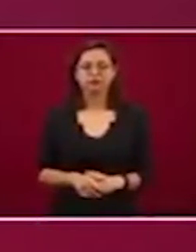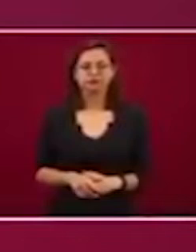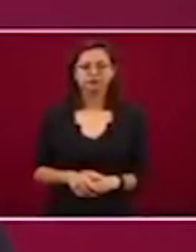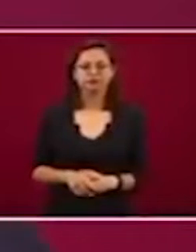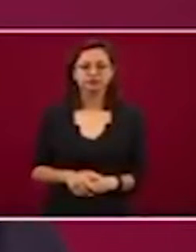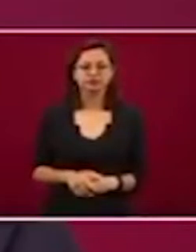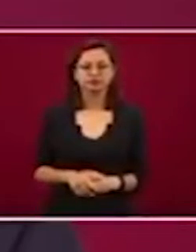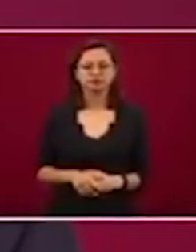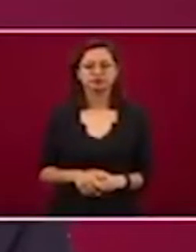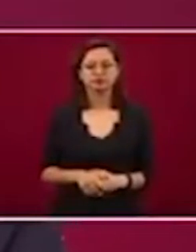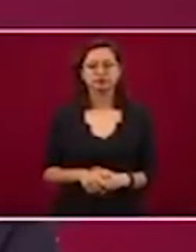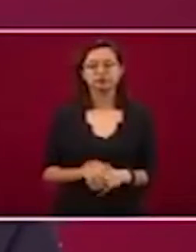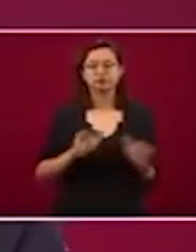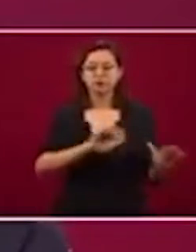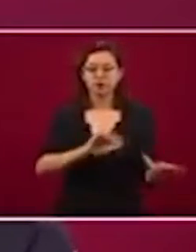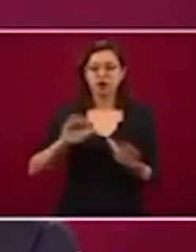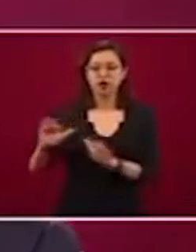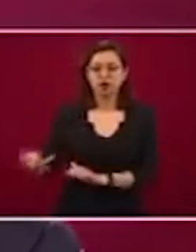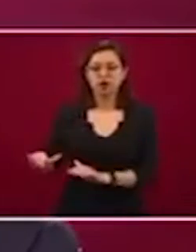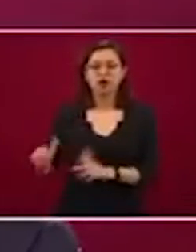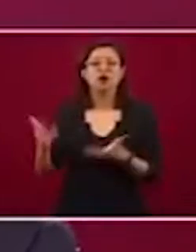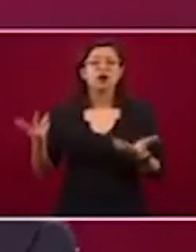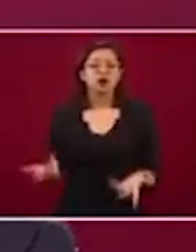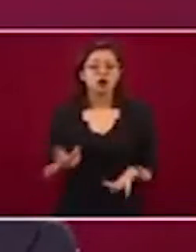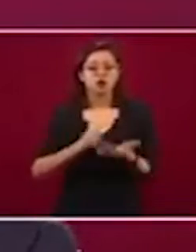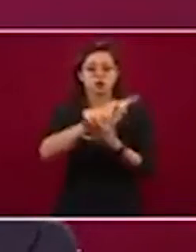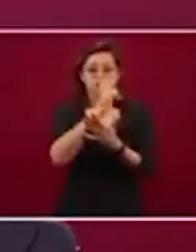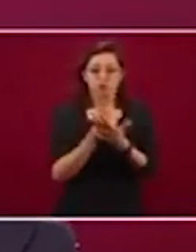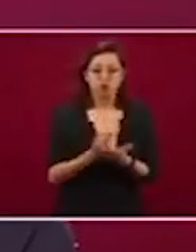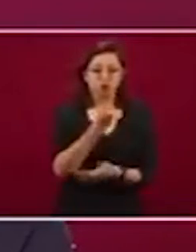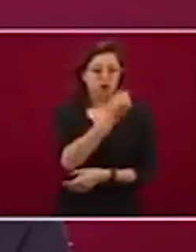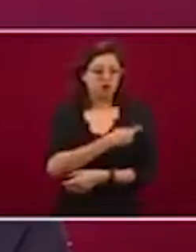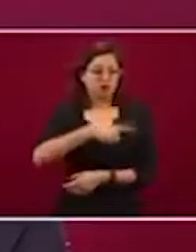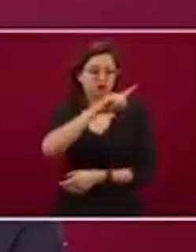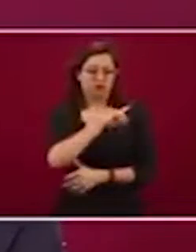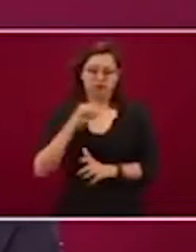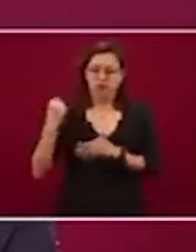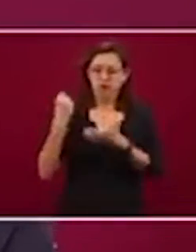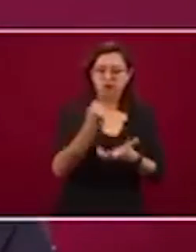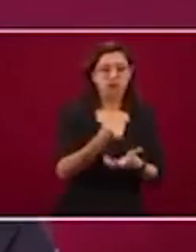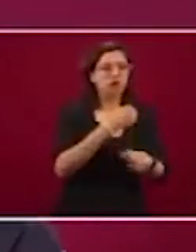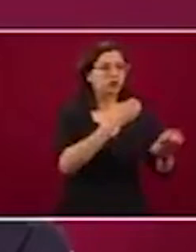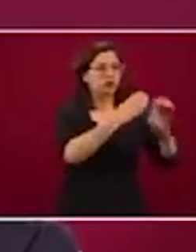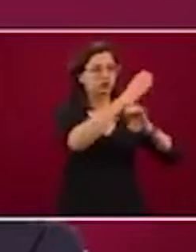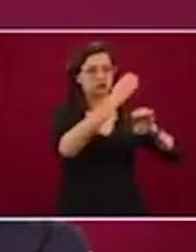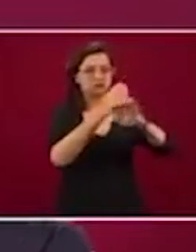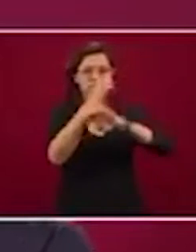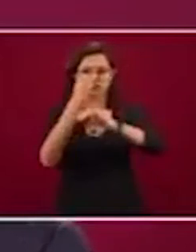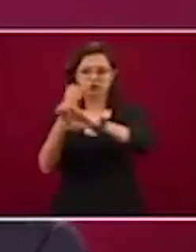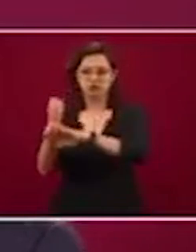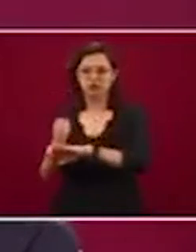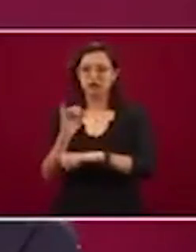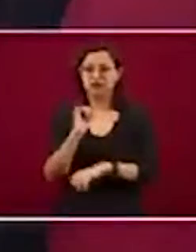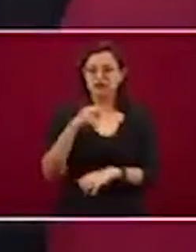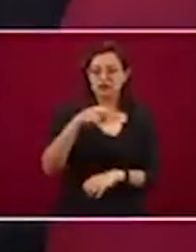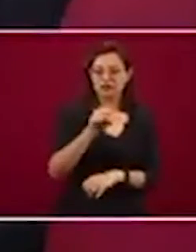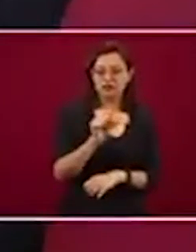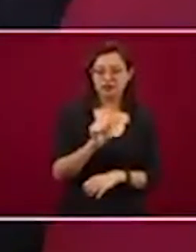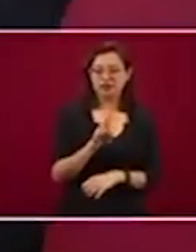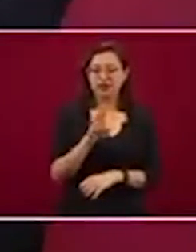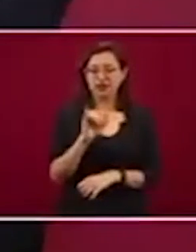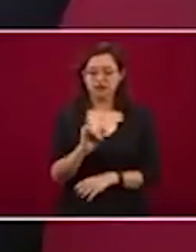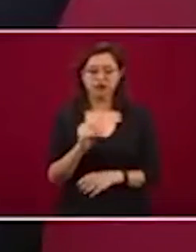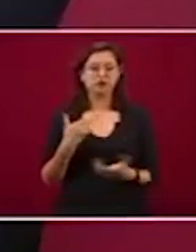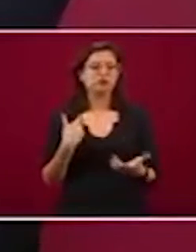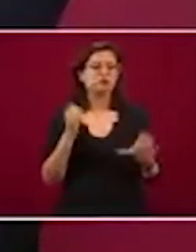independientemente de la crisis provocada por el coronavirus méxico vive momentos muy complicados en materia económica que se agudizarán por la